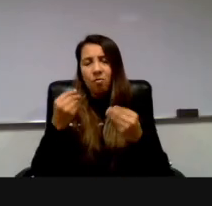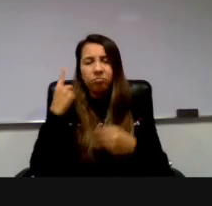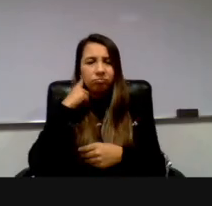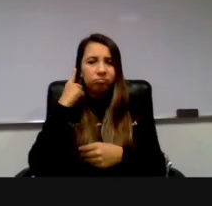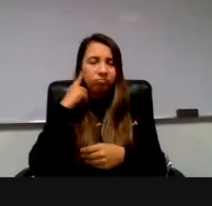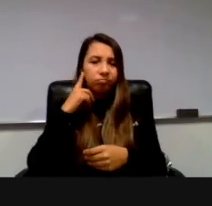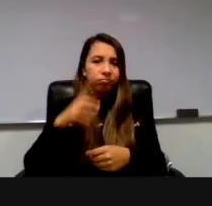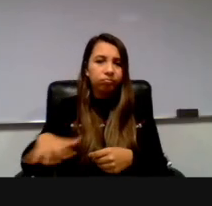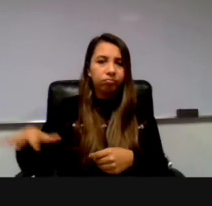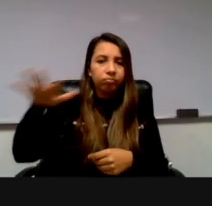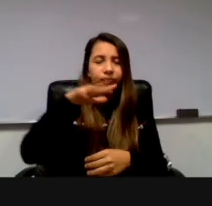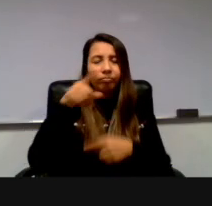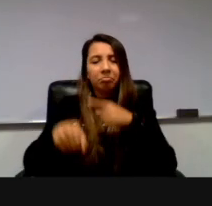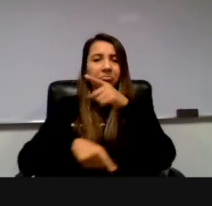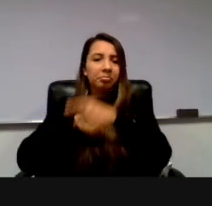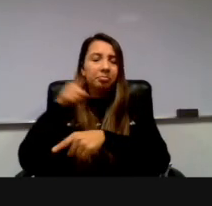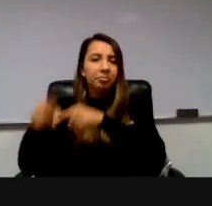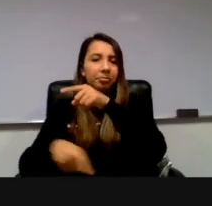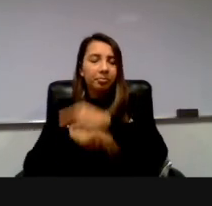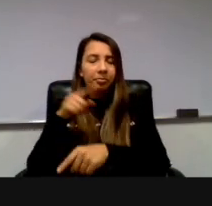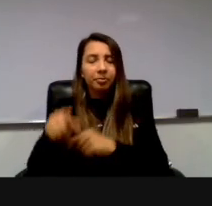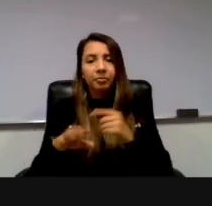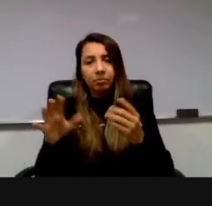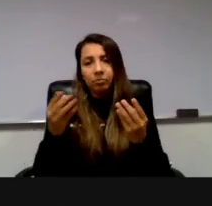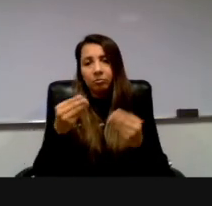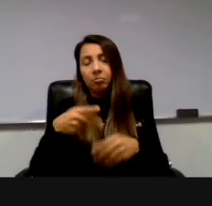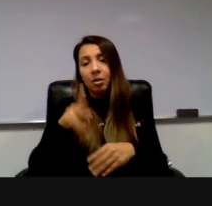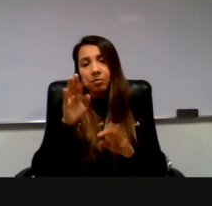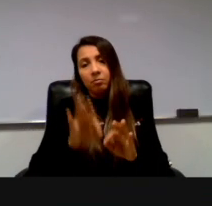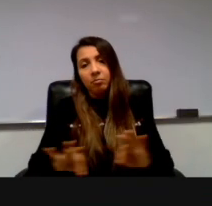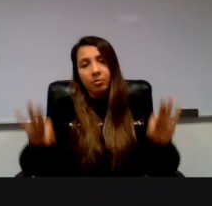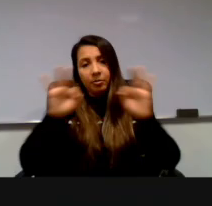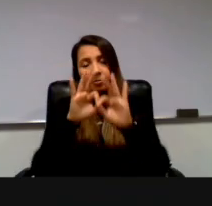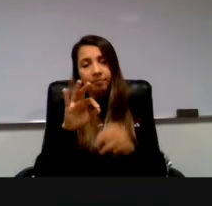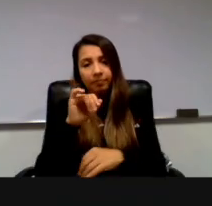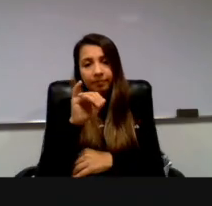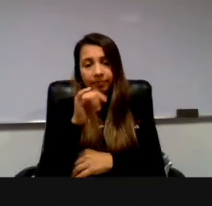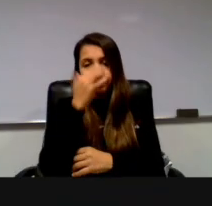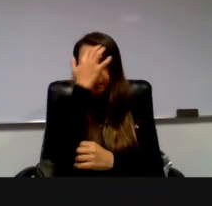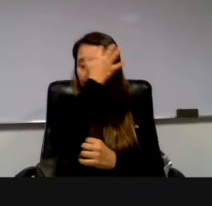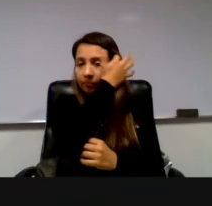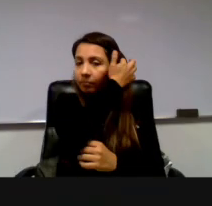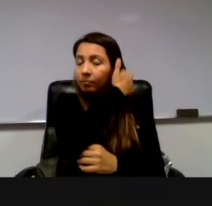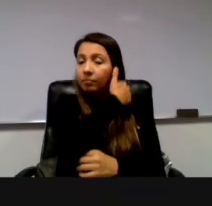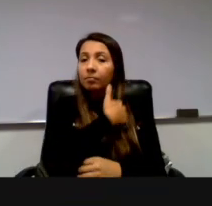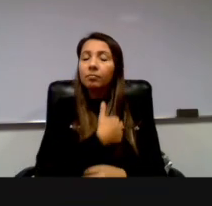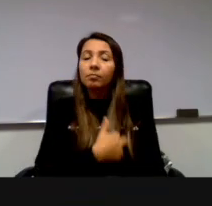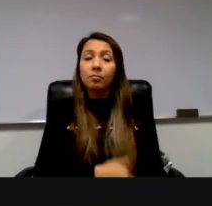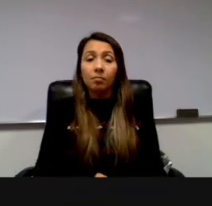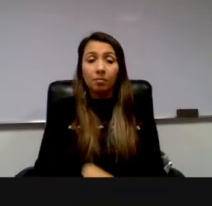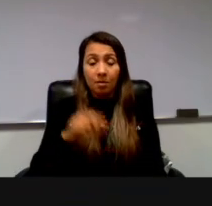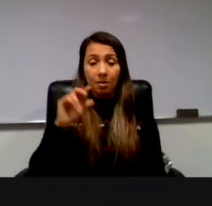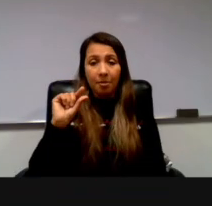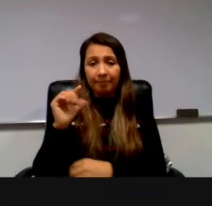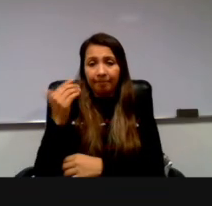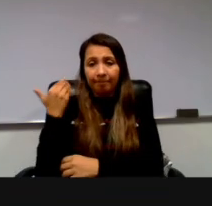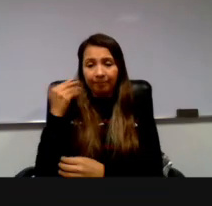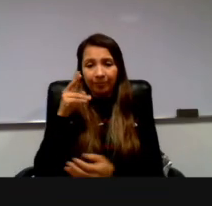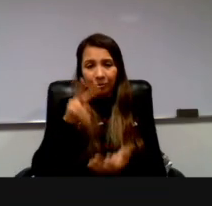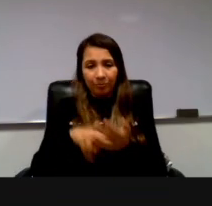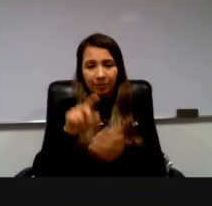también muy criticado, y bueno, es un trabajo, creo yo, importante en el campo. Y lo más reciente, ahora sí que este año,